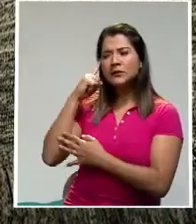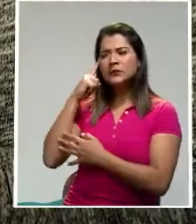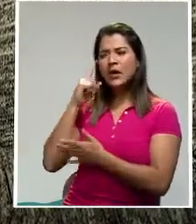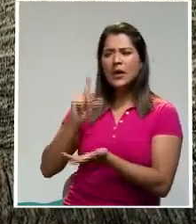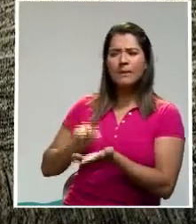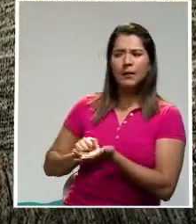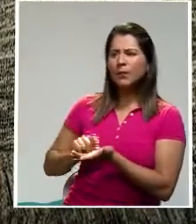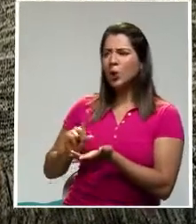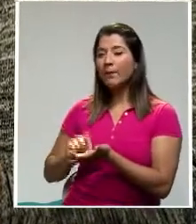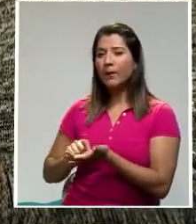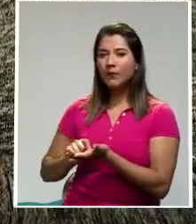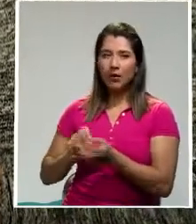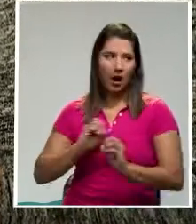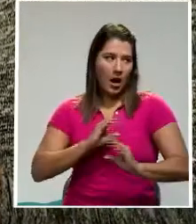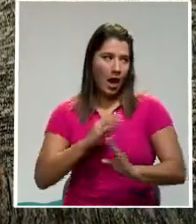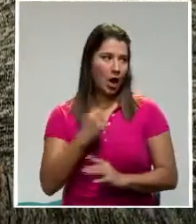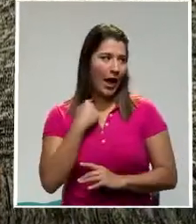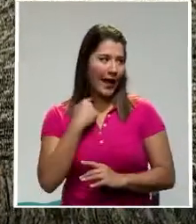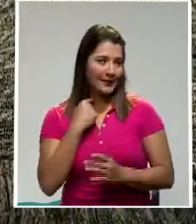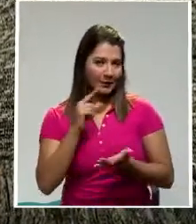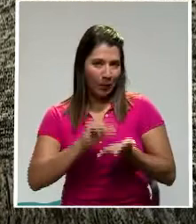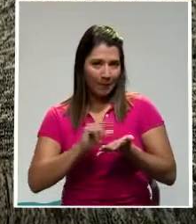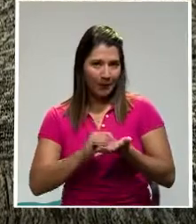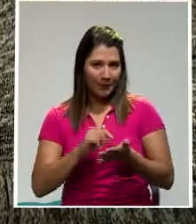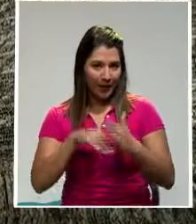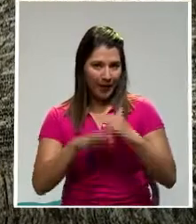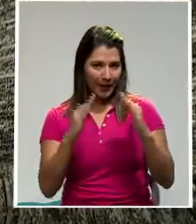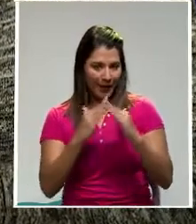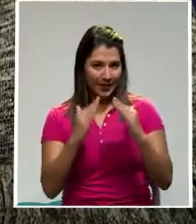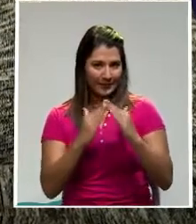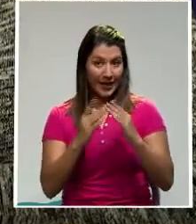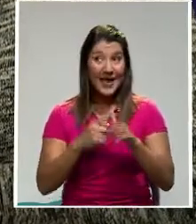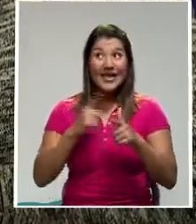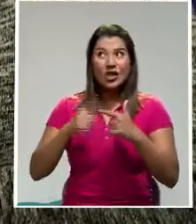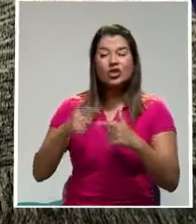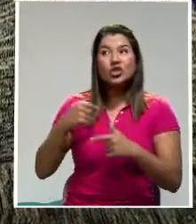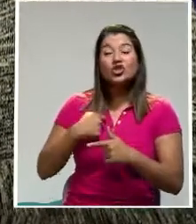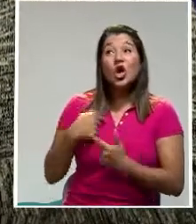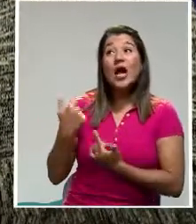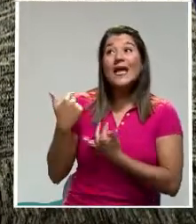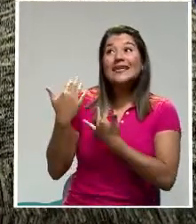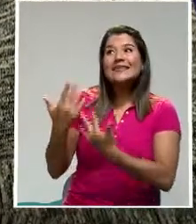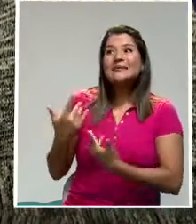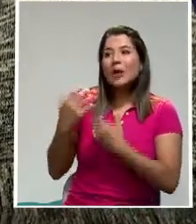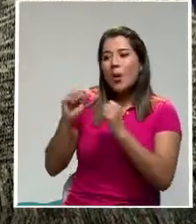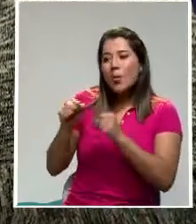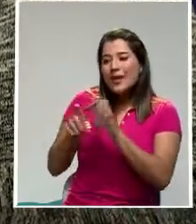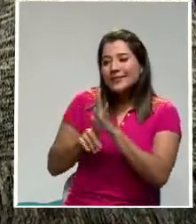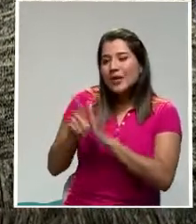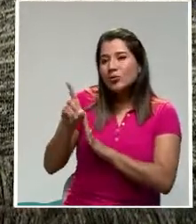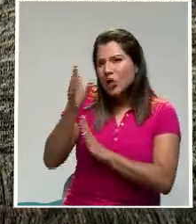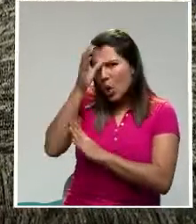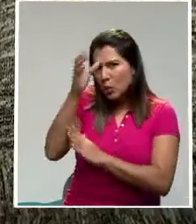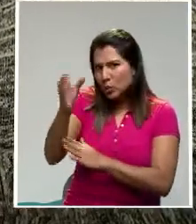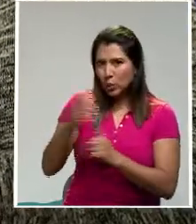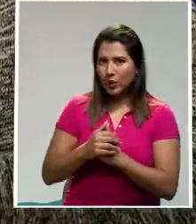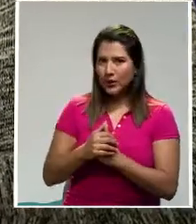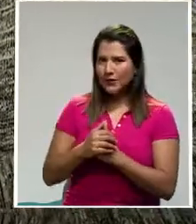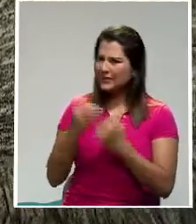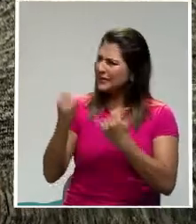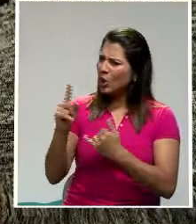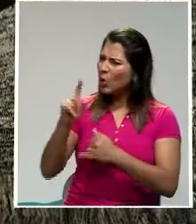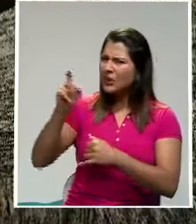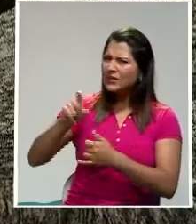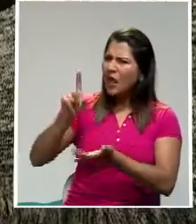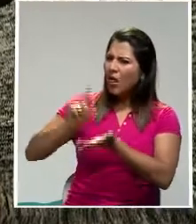Y eso yo esperaría que esté creando esa cultura ya no es necesario imprimir tanto. Y